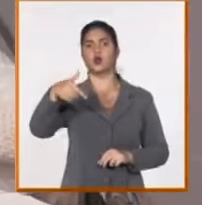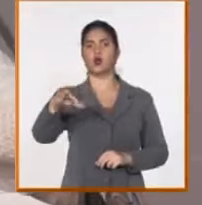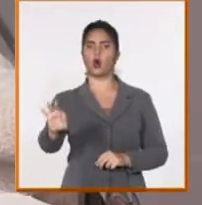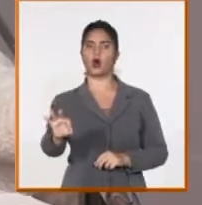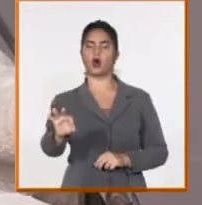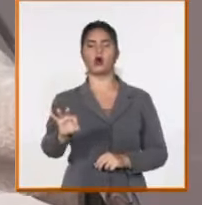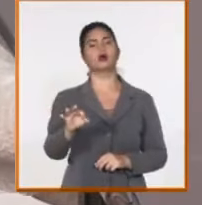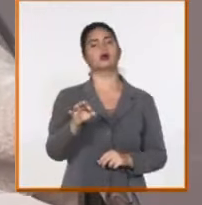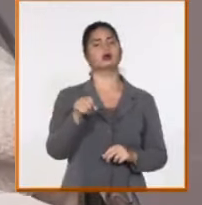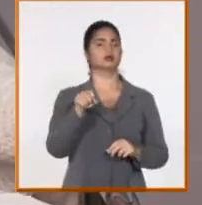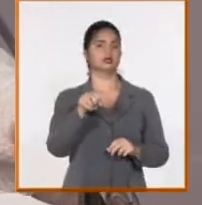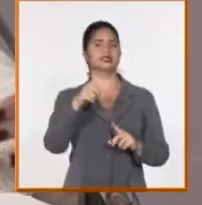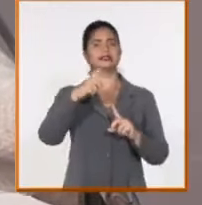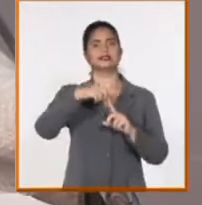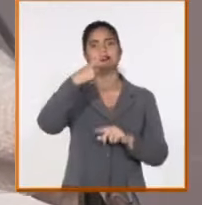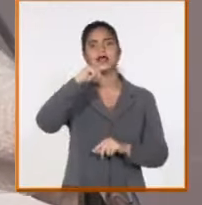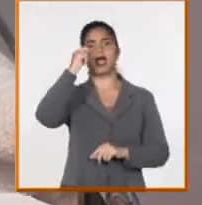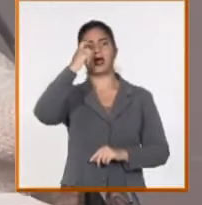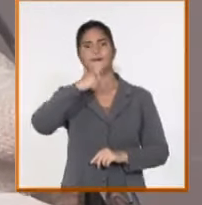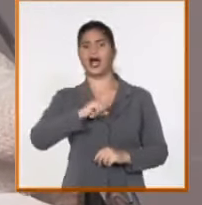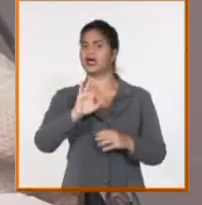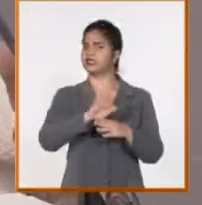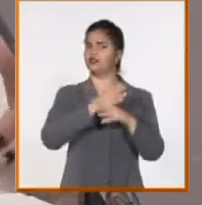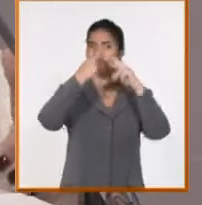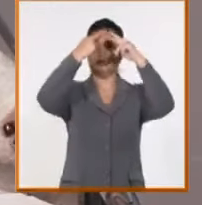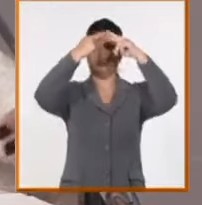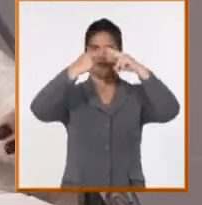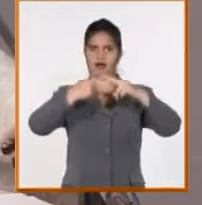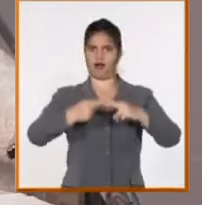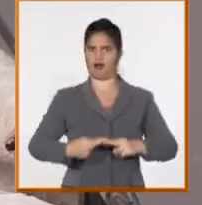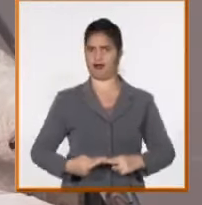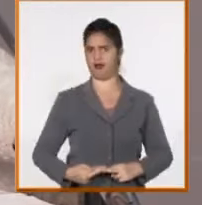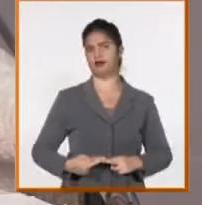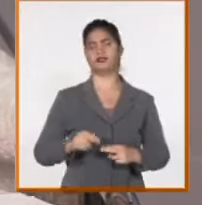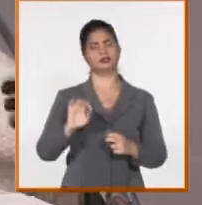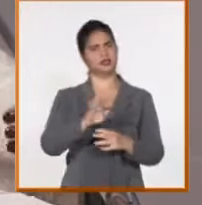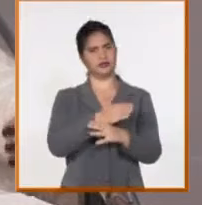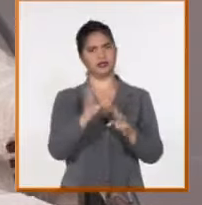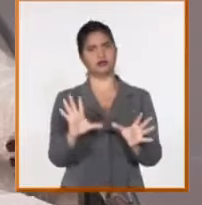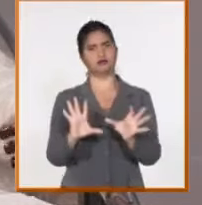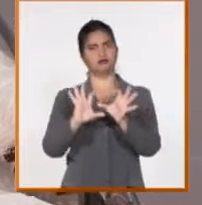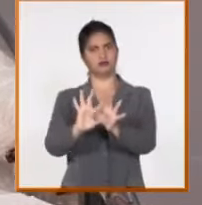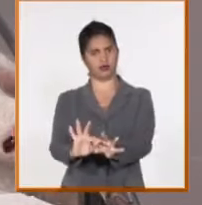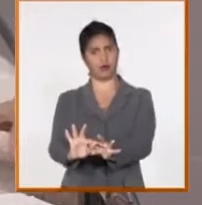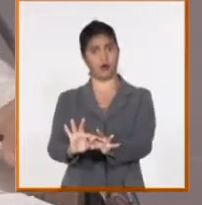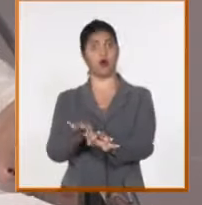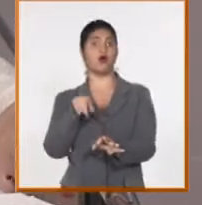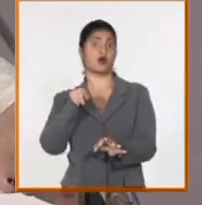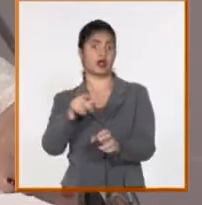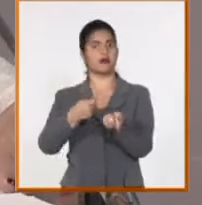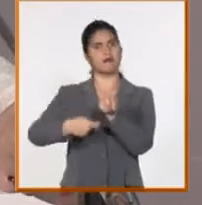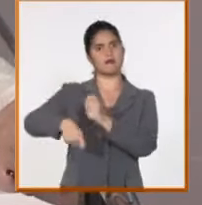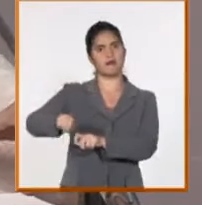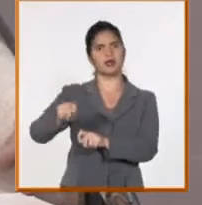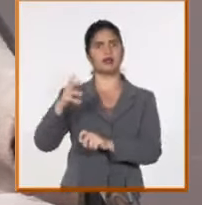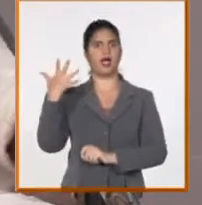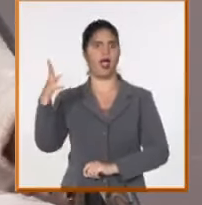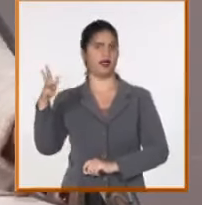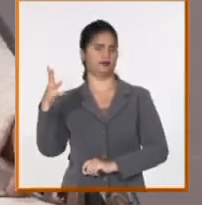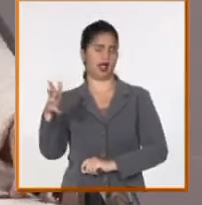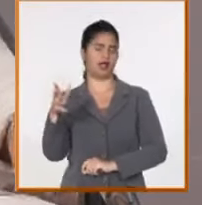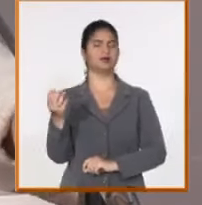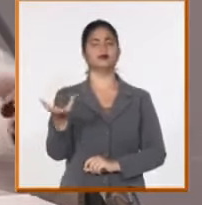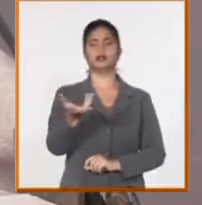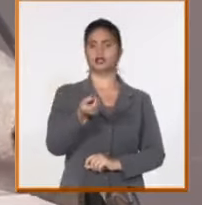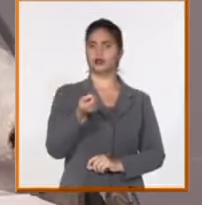tabas que aunque no es lo que necesita el país pero sí se se están recibiendo ingresos por esta vía ahí en el